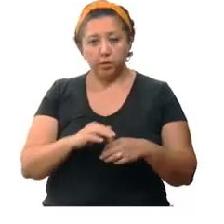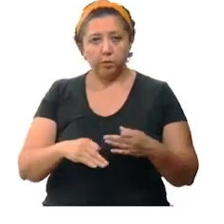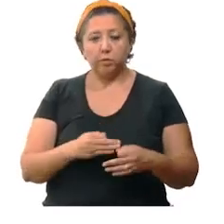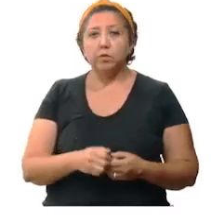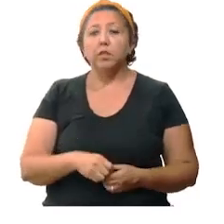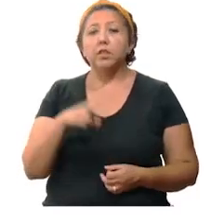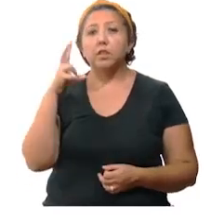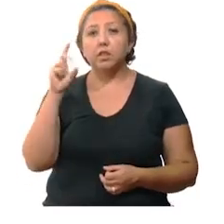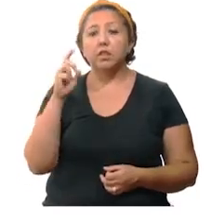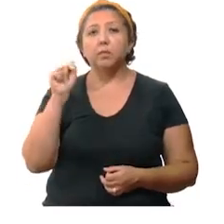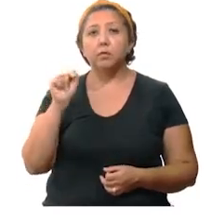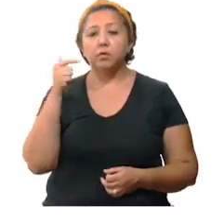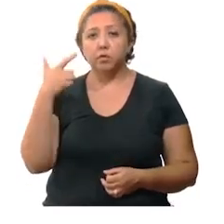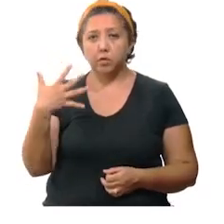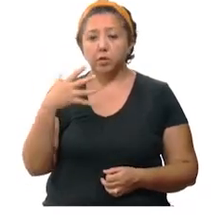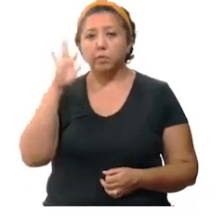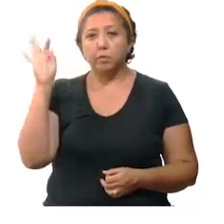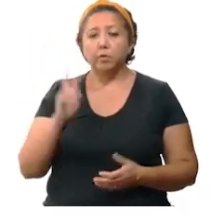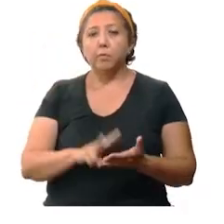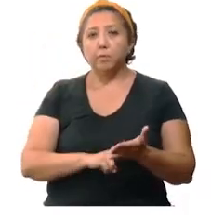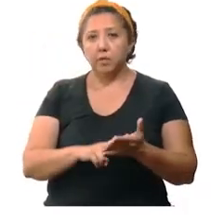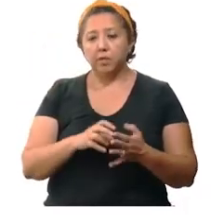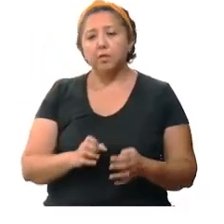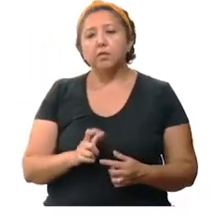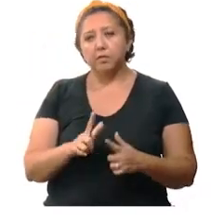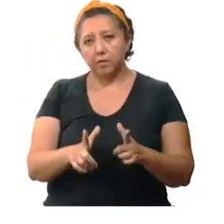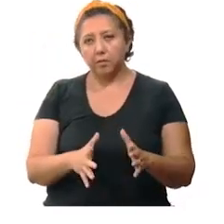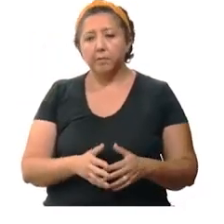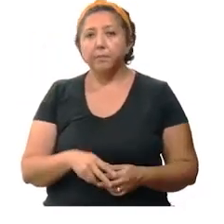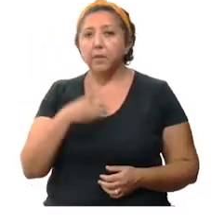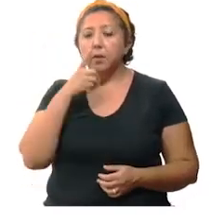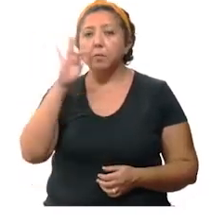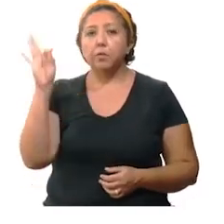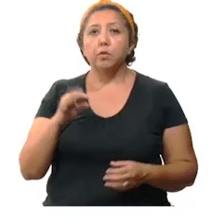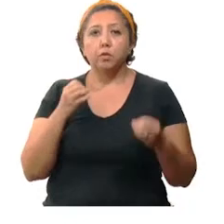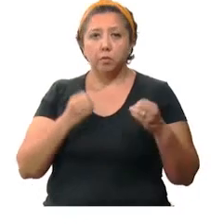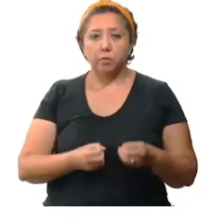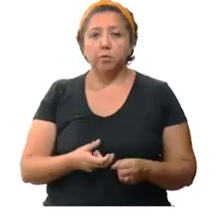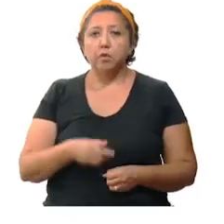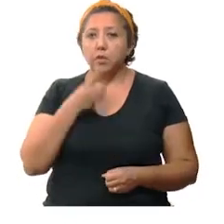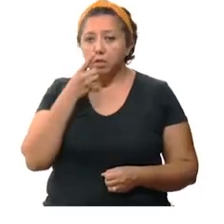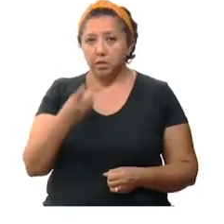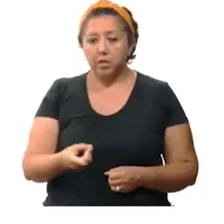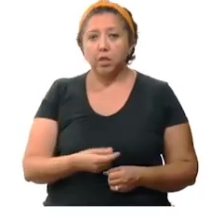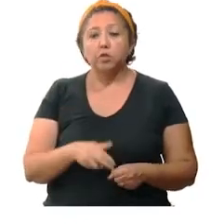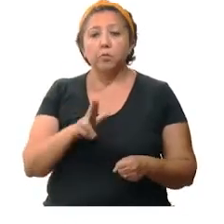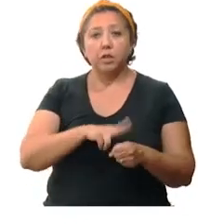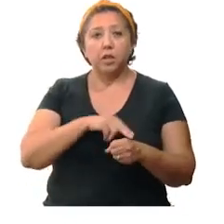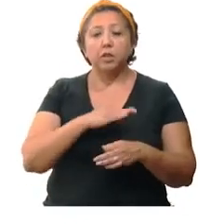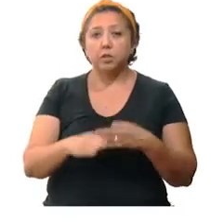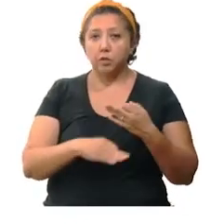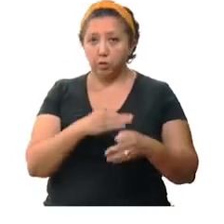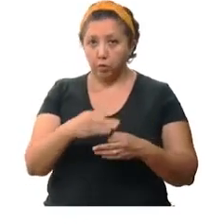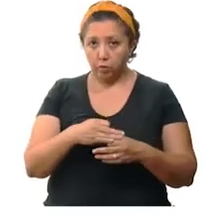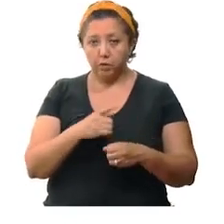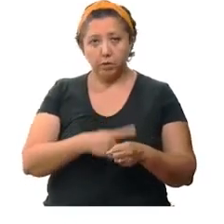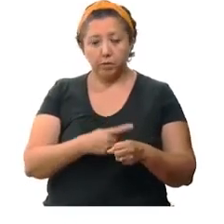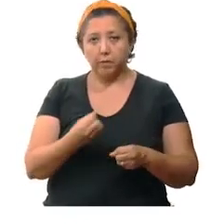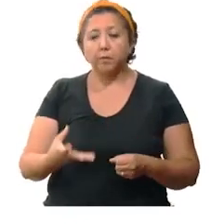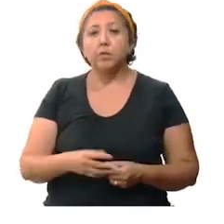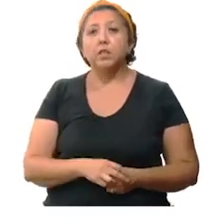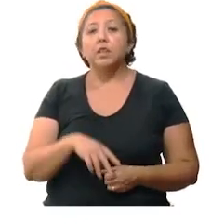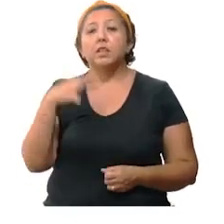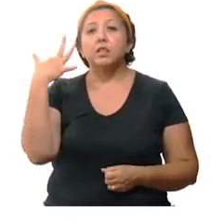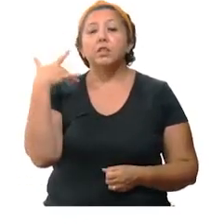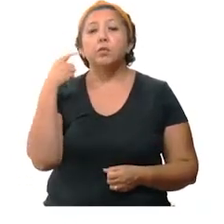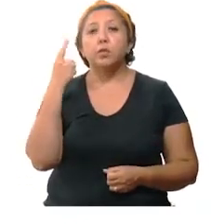de 30.5%. Está en verde y estable. El porcentaje de ocupación de camas de hospitalización total COVID y no COVID